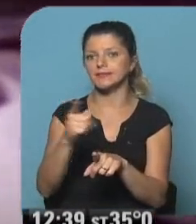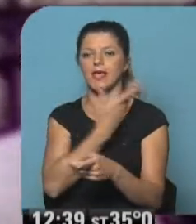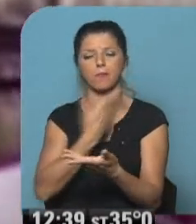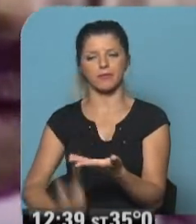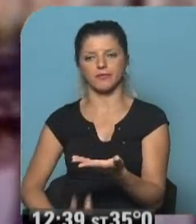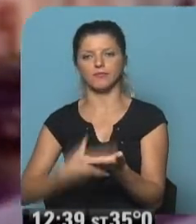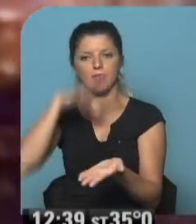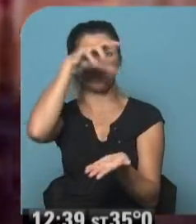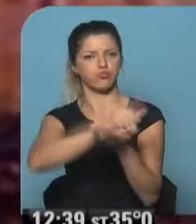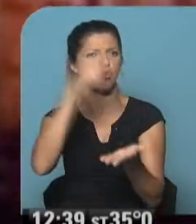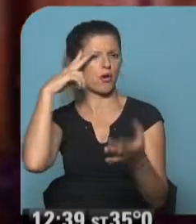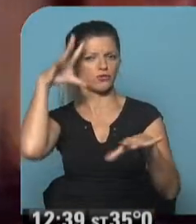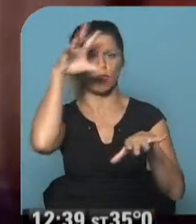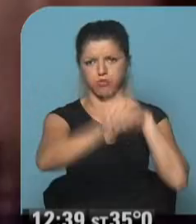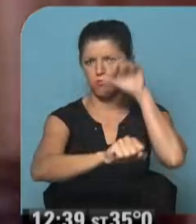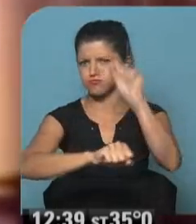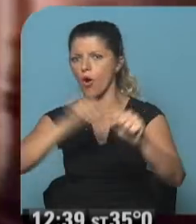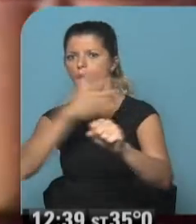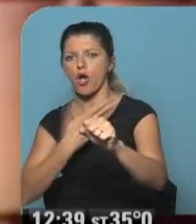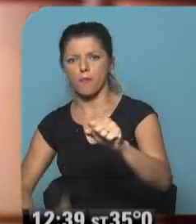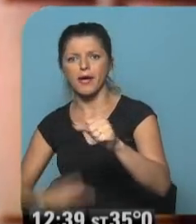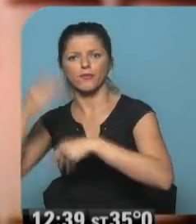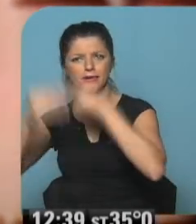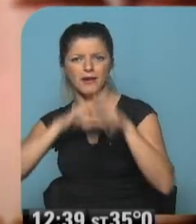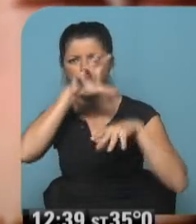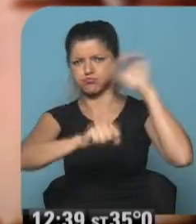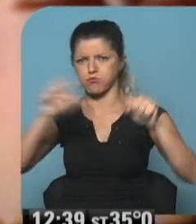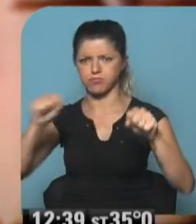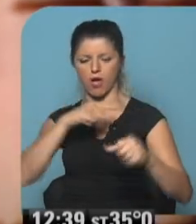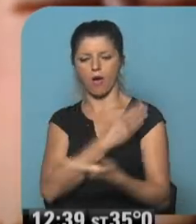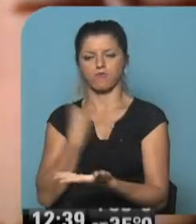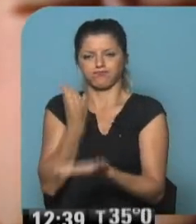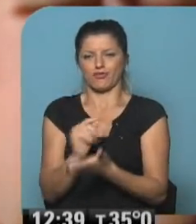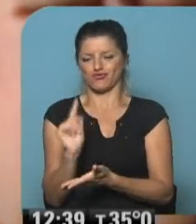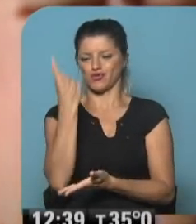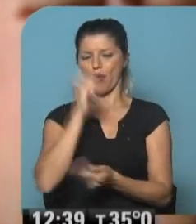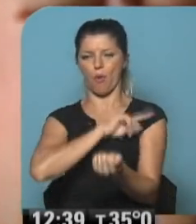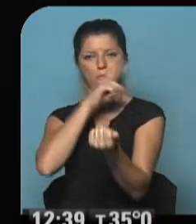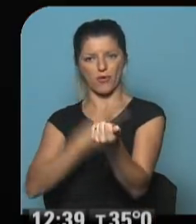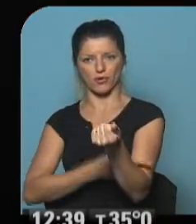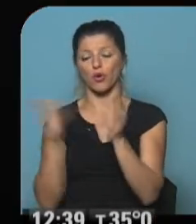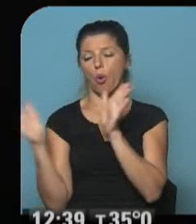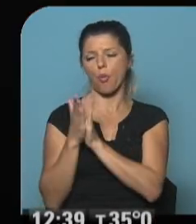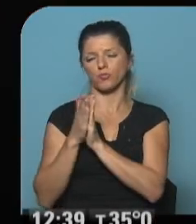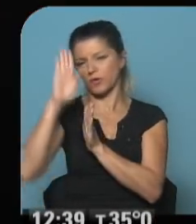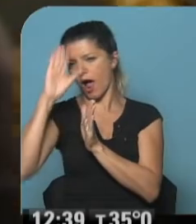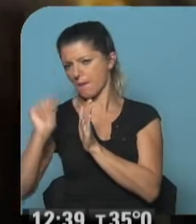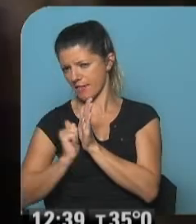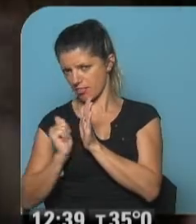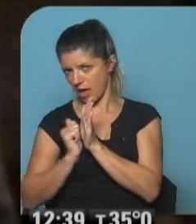Poder Judicial, la Fiscalía y concentró el poder en sus manos, gobernando en alianza con los militares. En